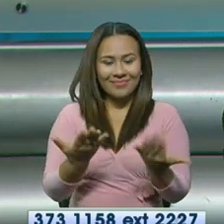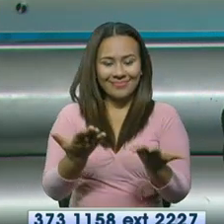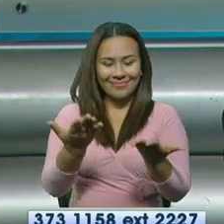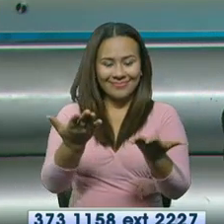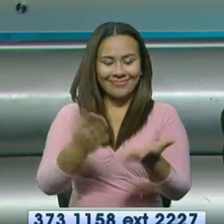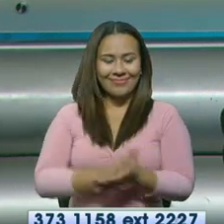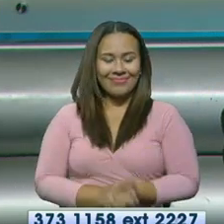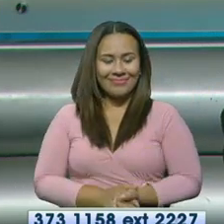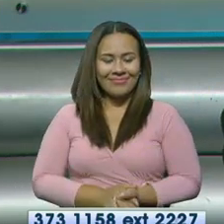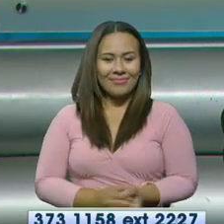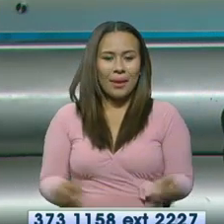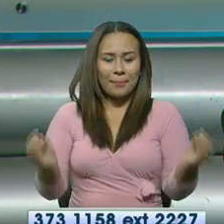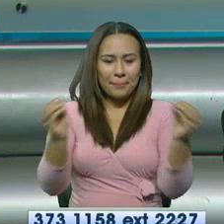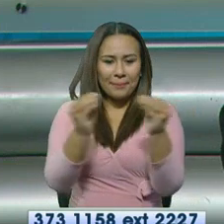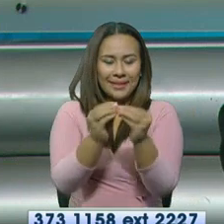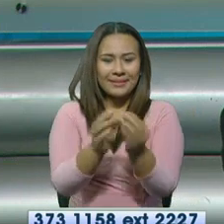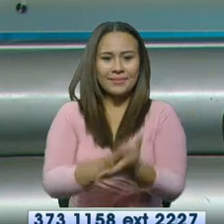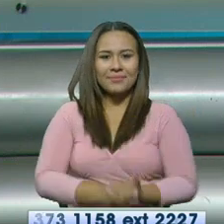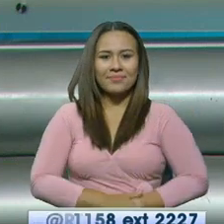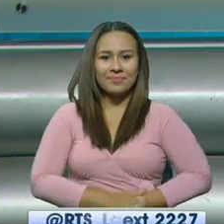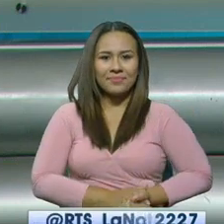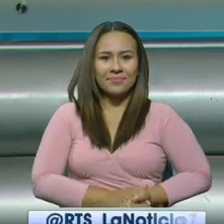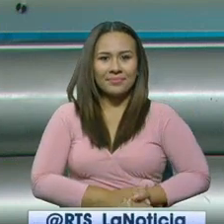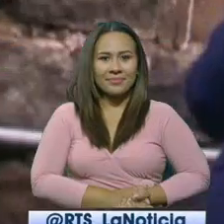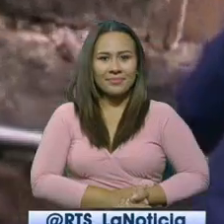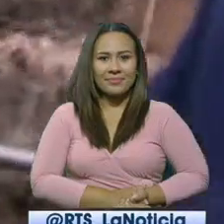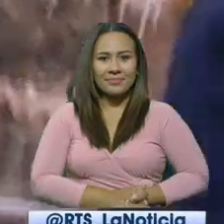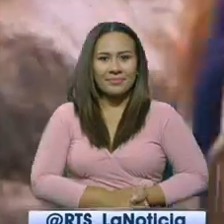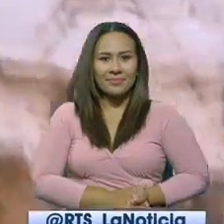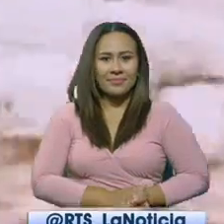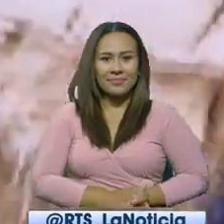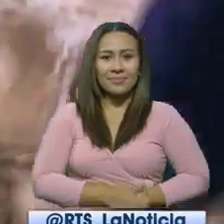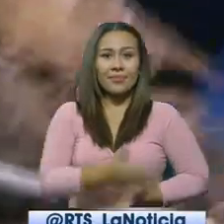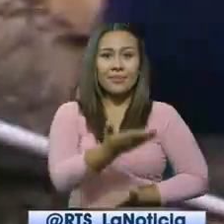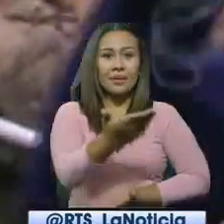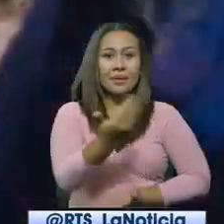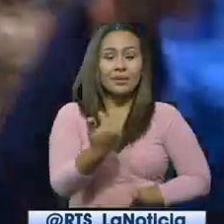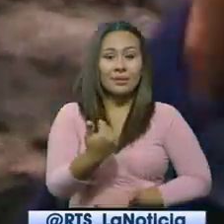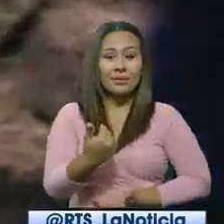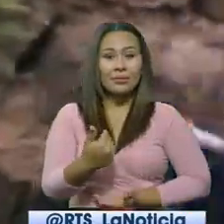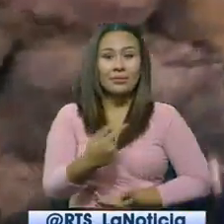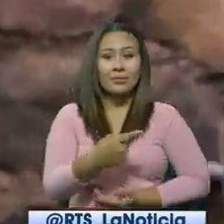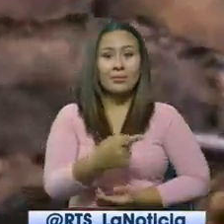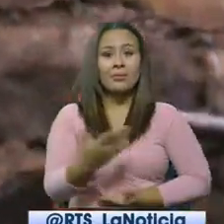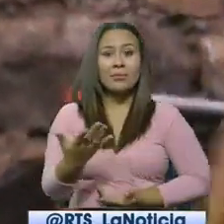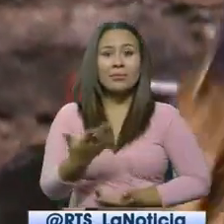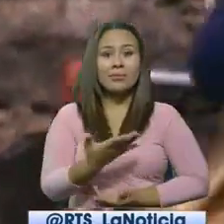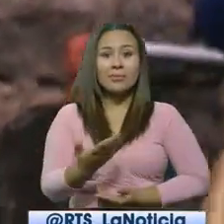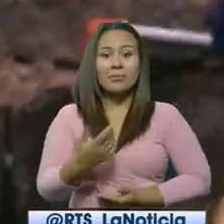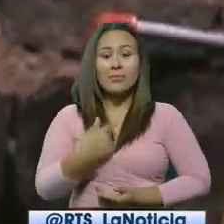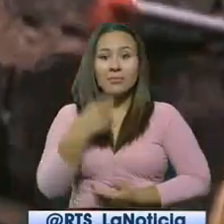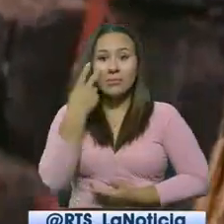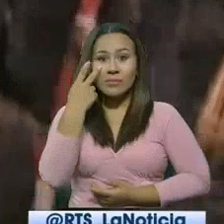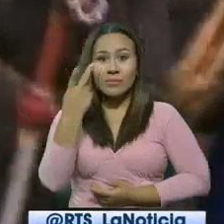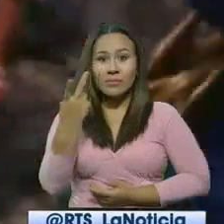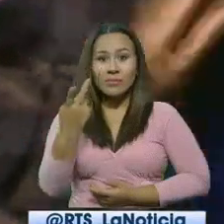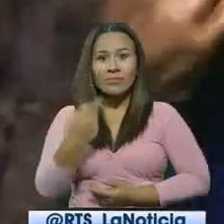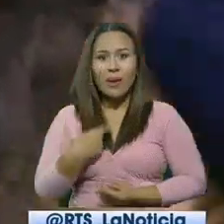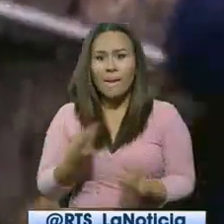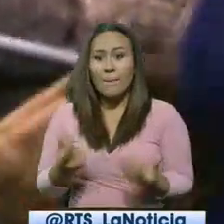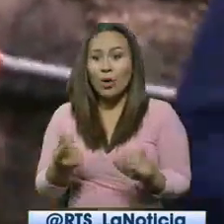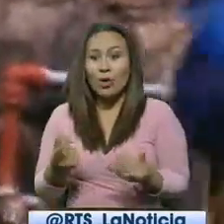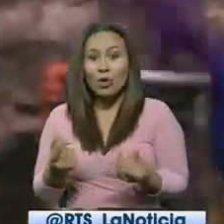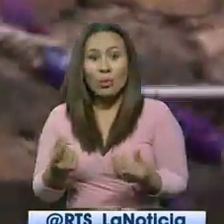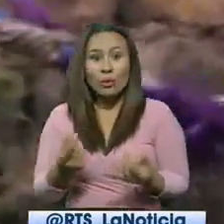contamos más sobre ellos. ¡Torera! Ahora van a ver Juan Blas miércoles. Pronto